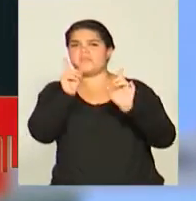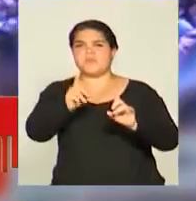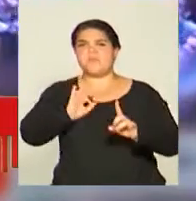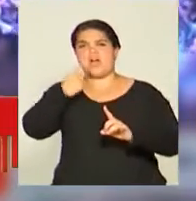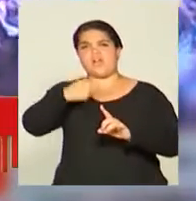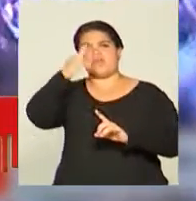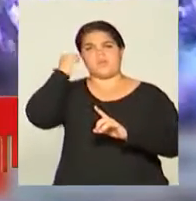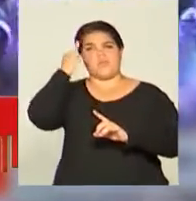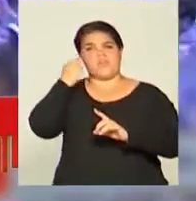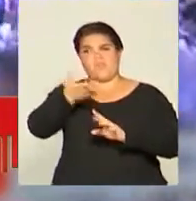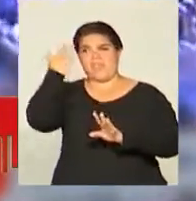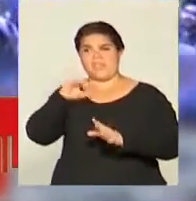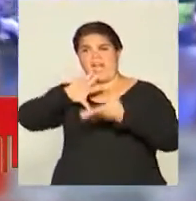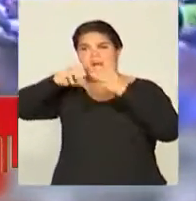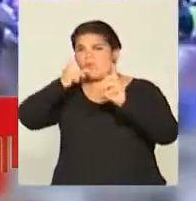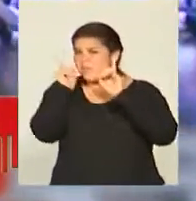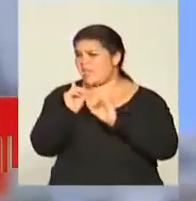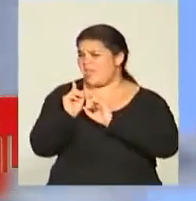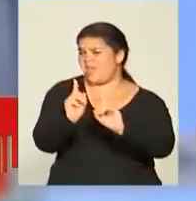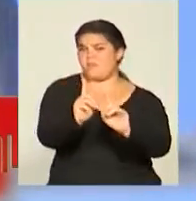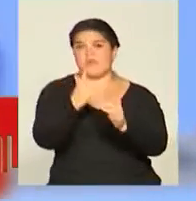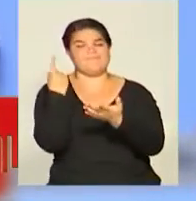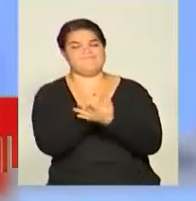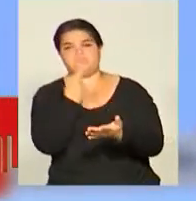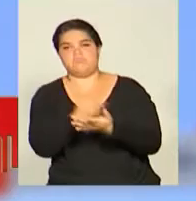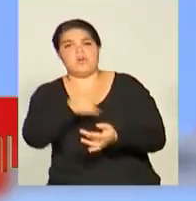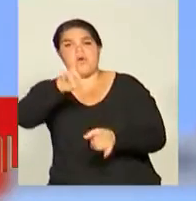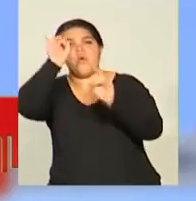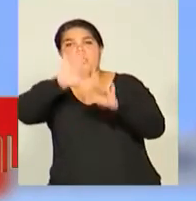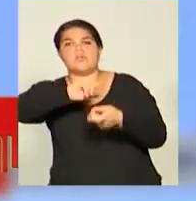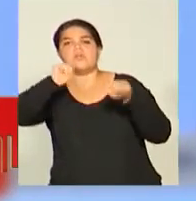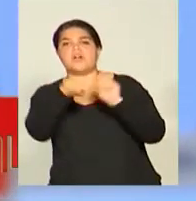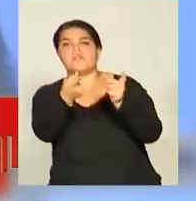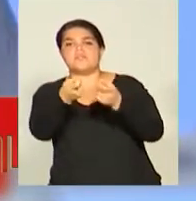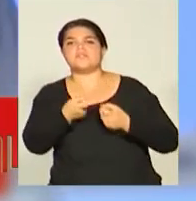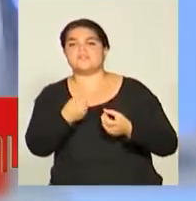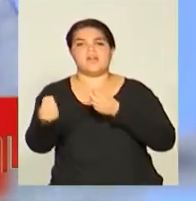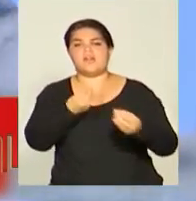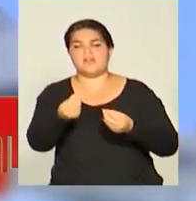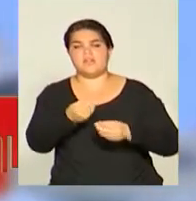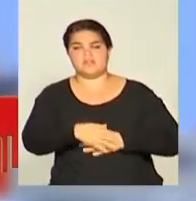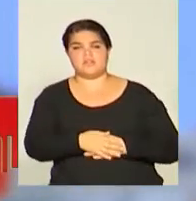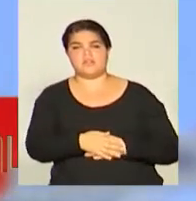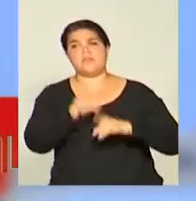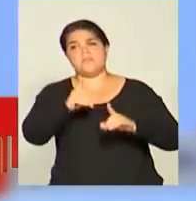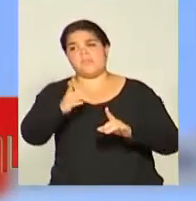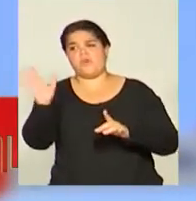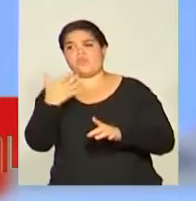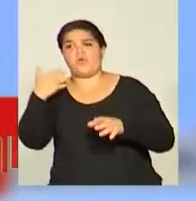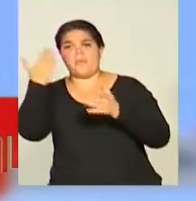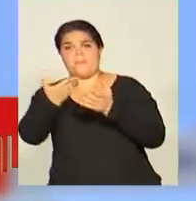hacer es un giro hacia una cierta racionalidad moderada, que es en el fondo lo que muchos de sus votantes